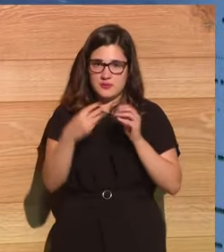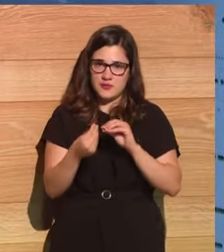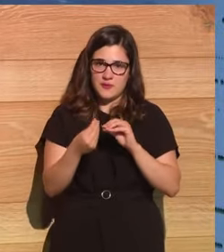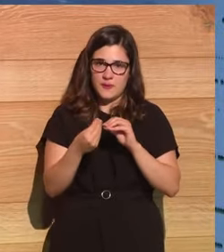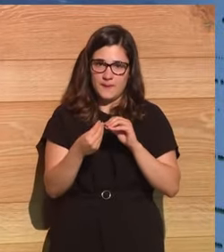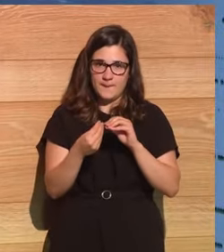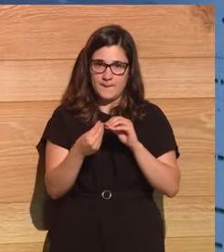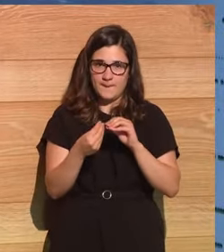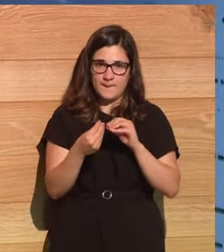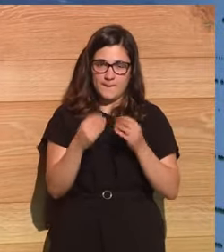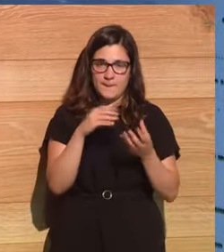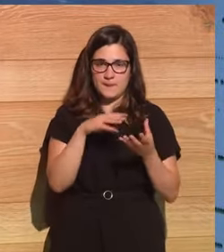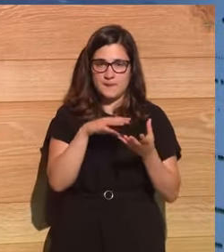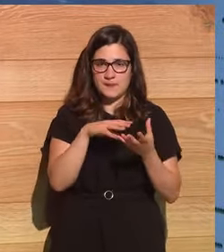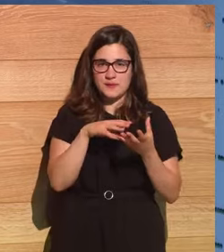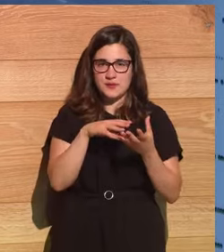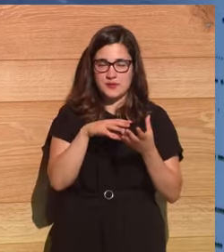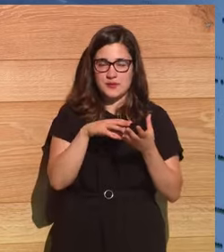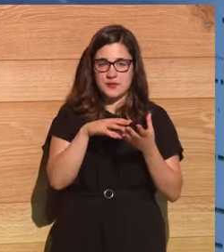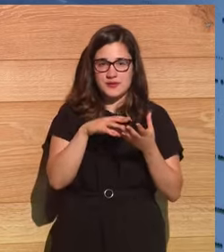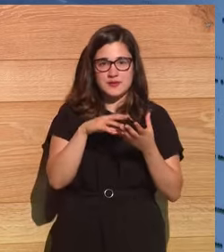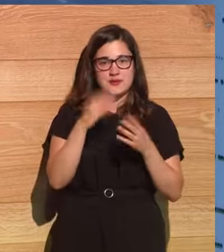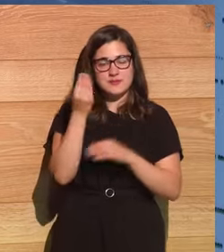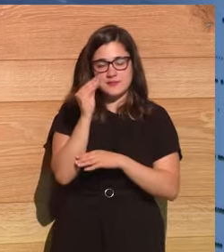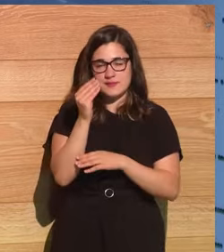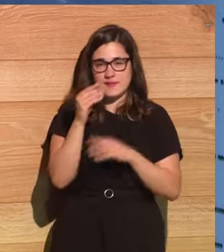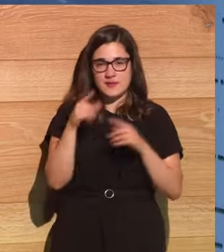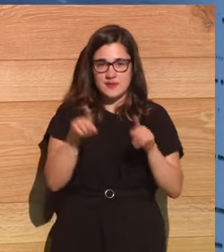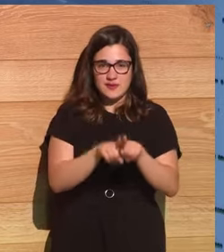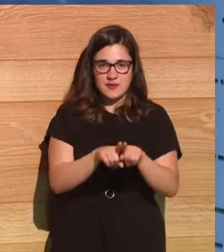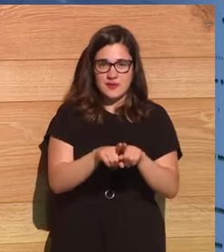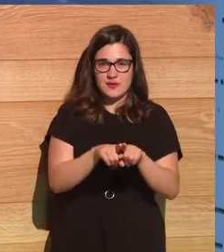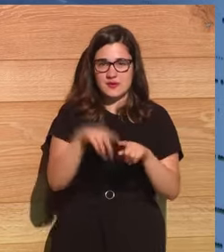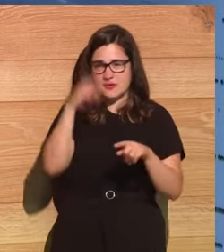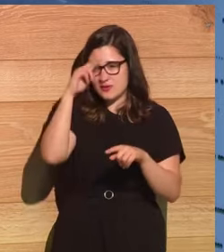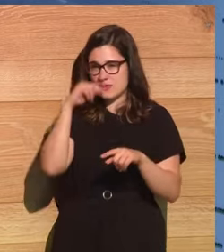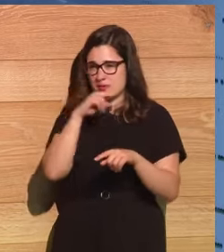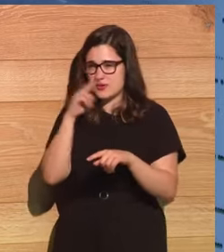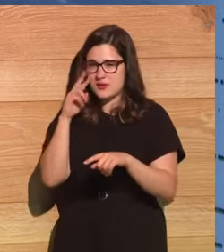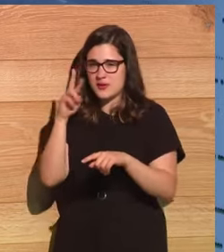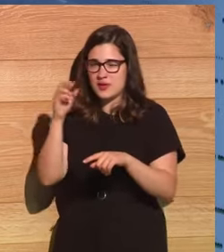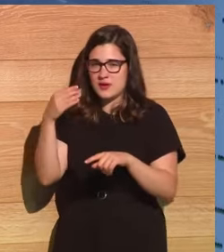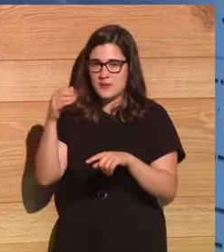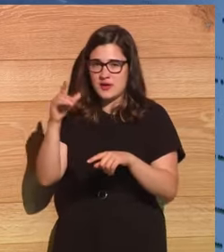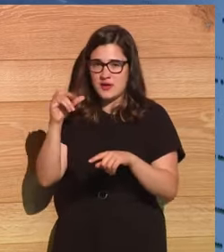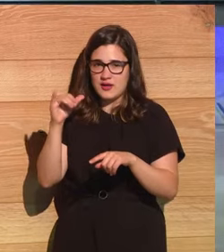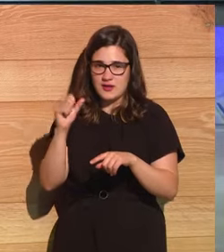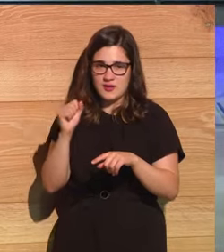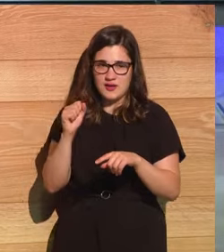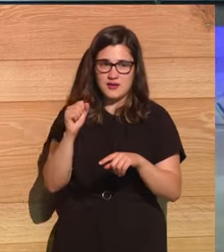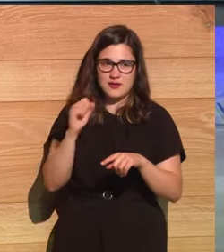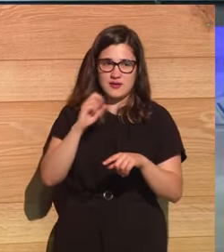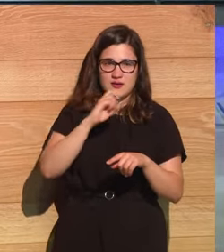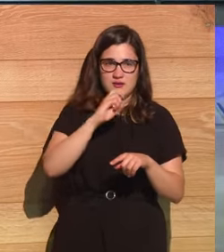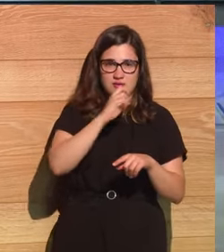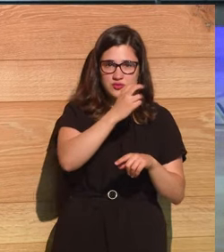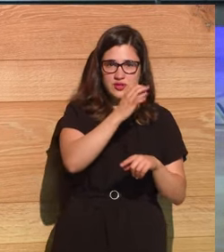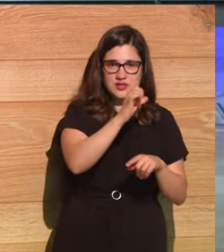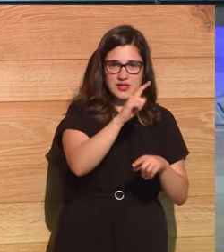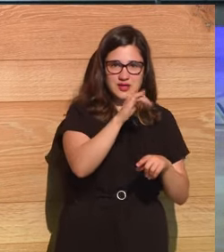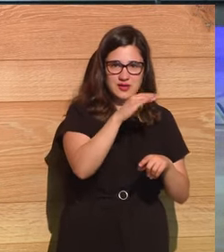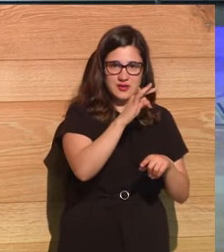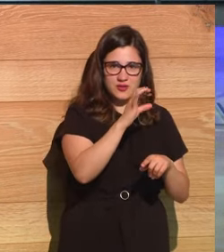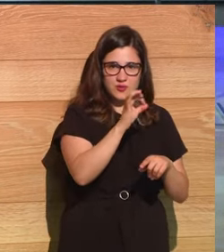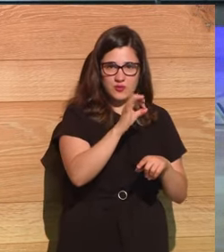como la reválida eran nuestros padres, para mí fue el selectivo y ahora creo que es la EBAU. Pues eso. Es